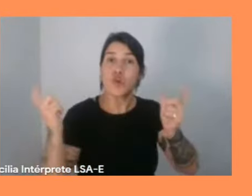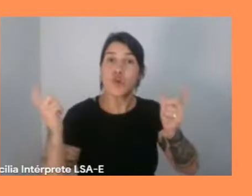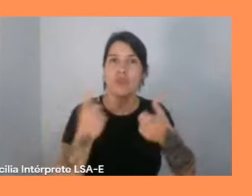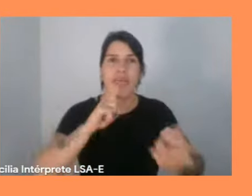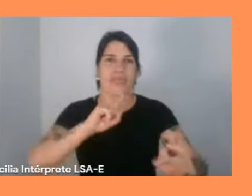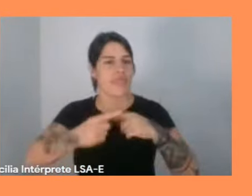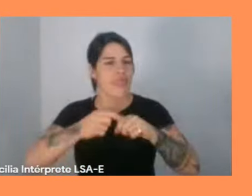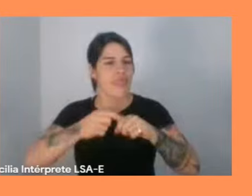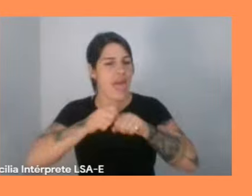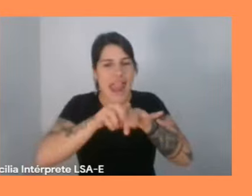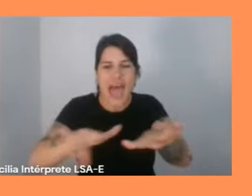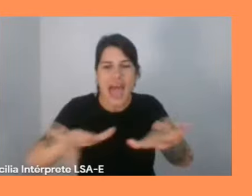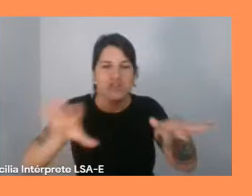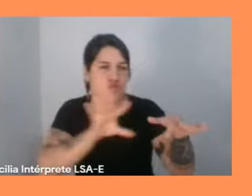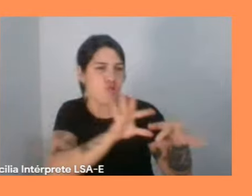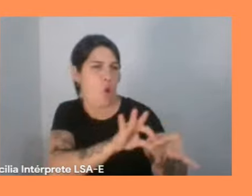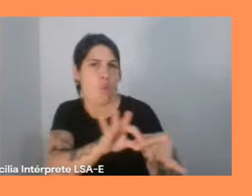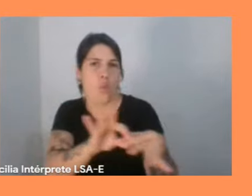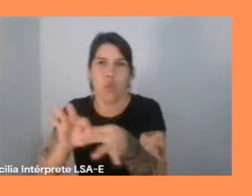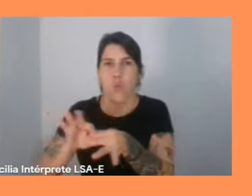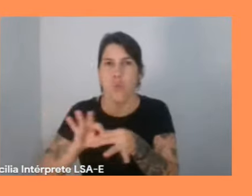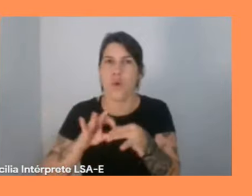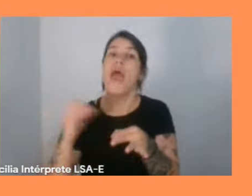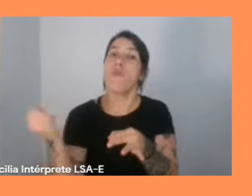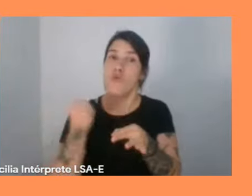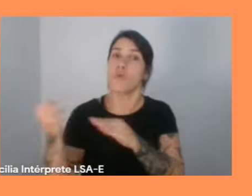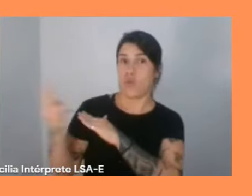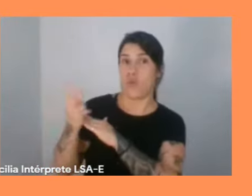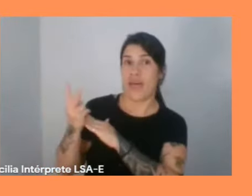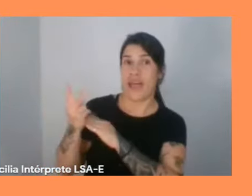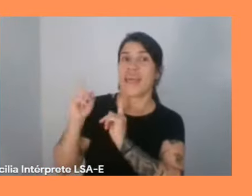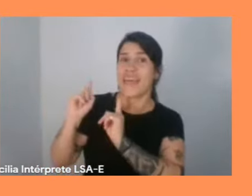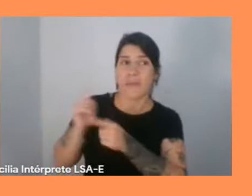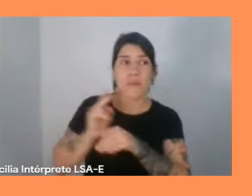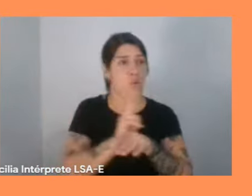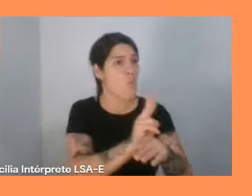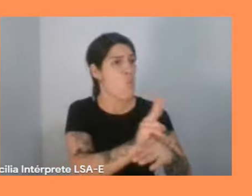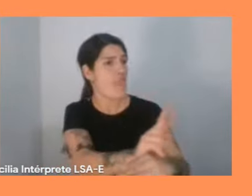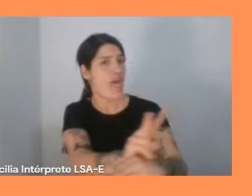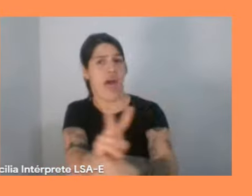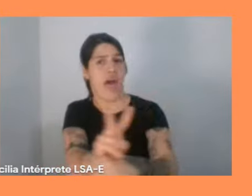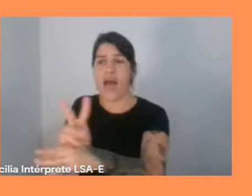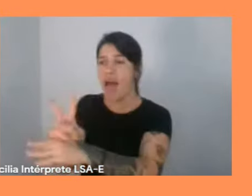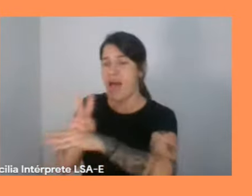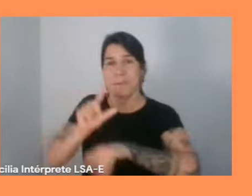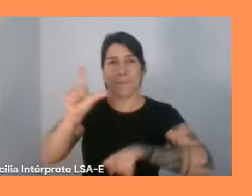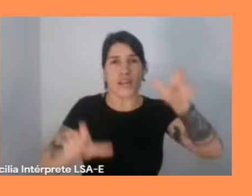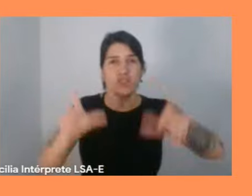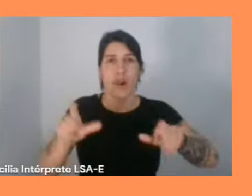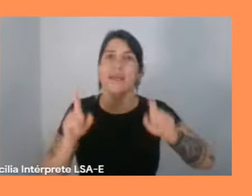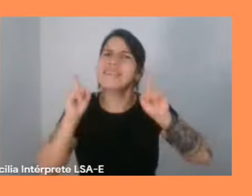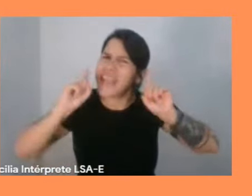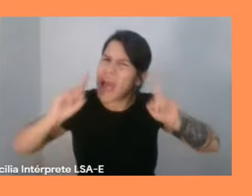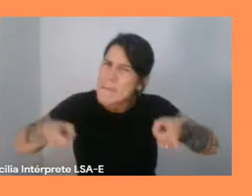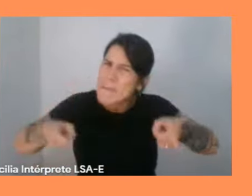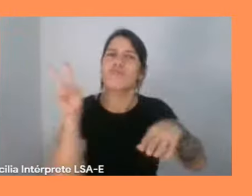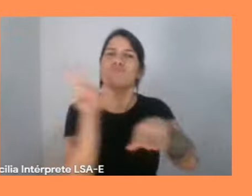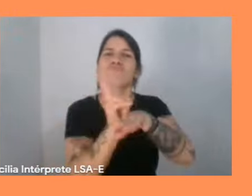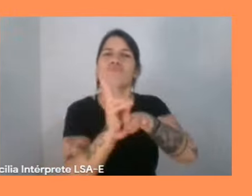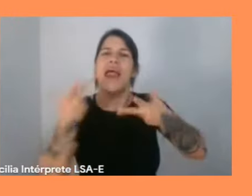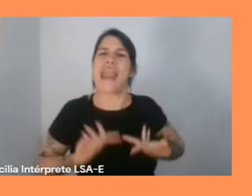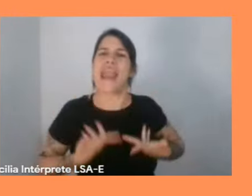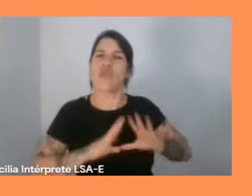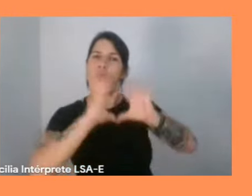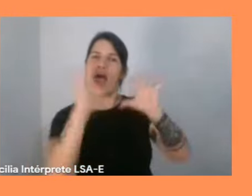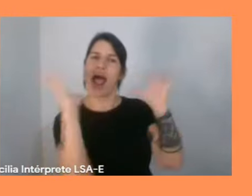personas, el cuidado de la naturaleza y de todas las formas de vida que incluye el ambiente que construimos diariamente.